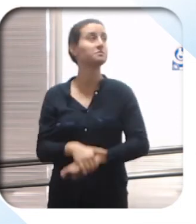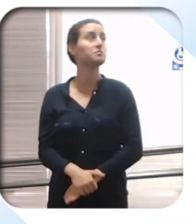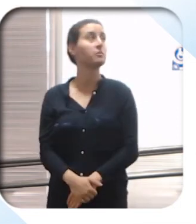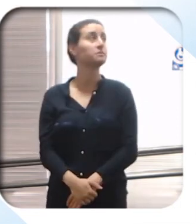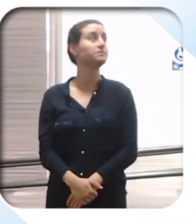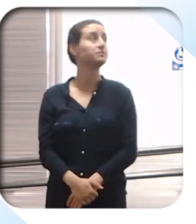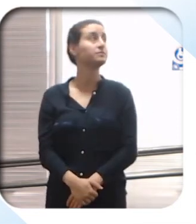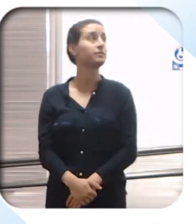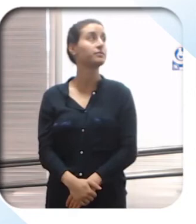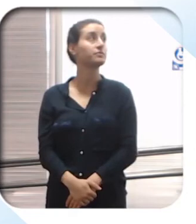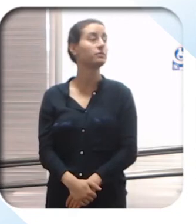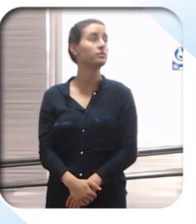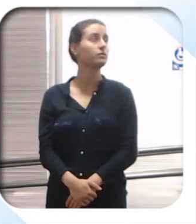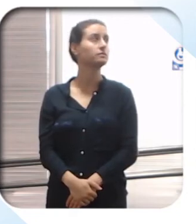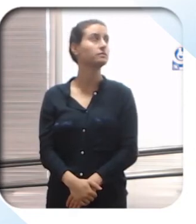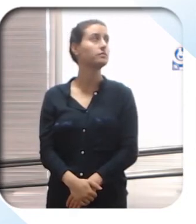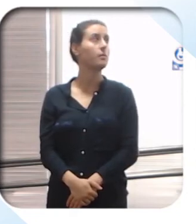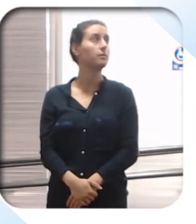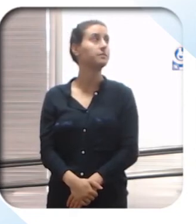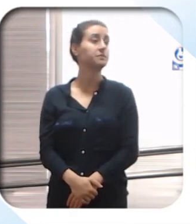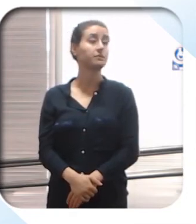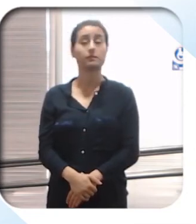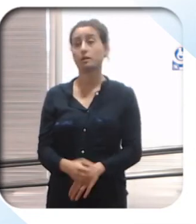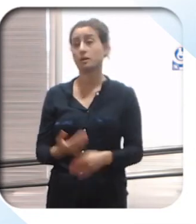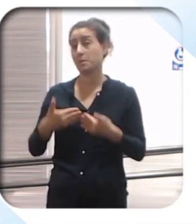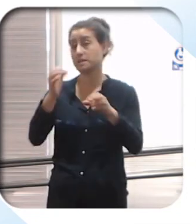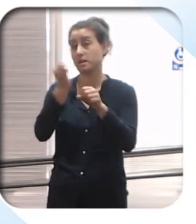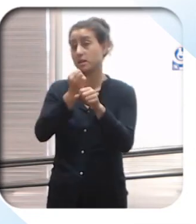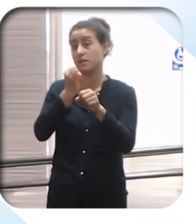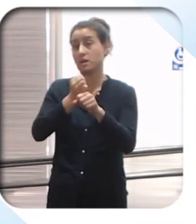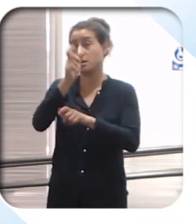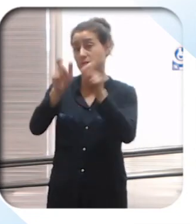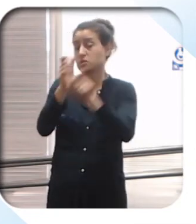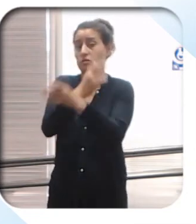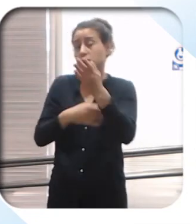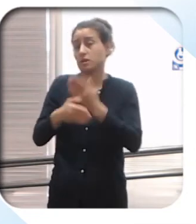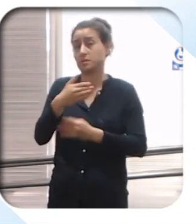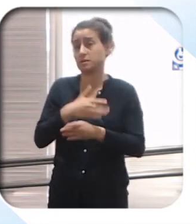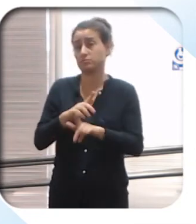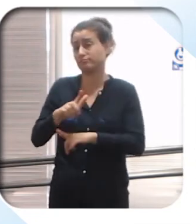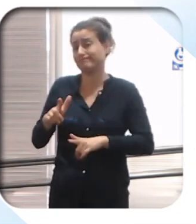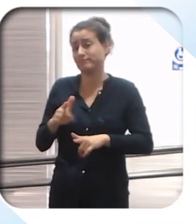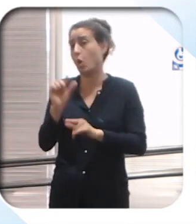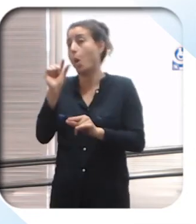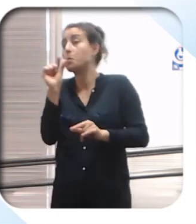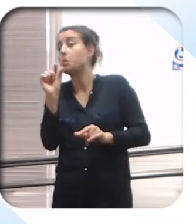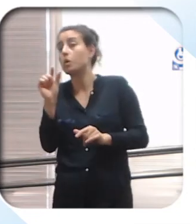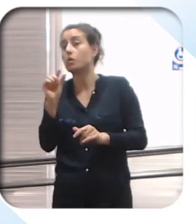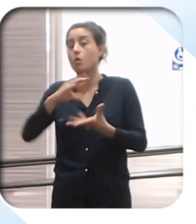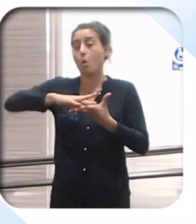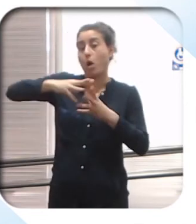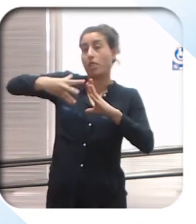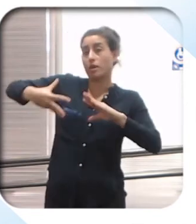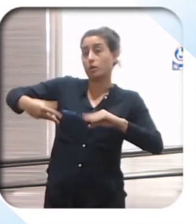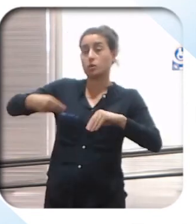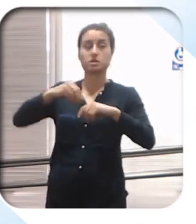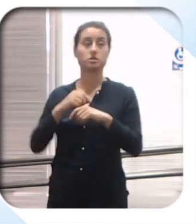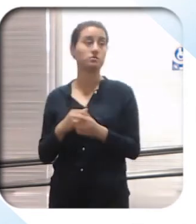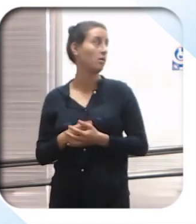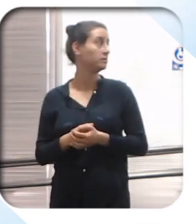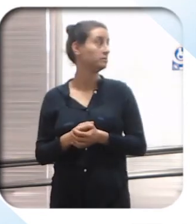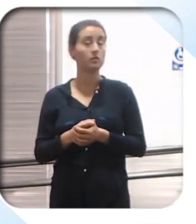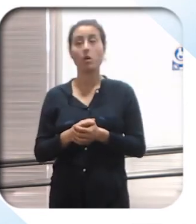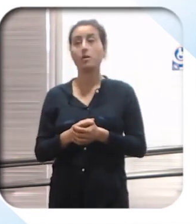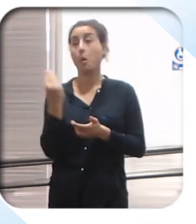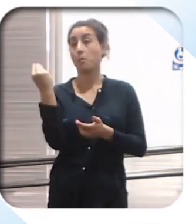también, de la inserción laboral de la persona con discapacidad, ¿tá? Y la adecuación de los